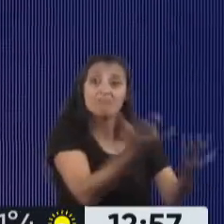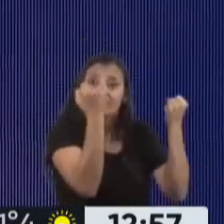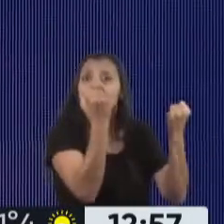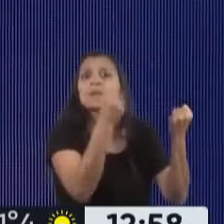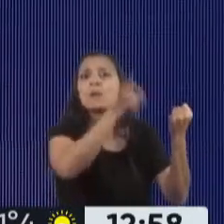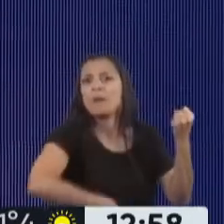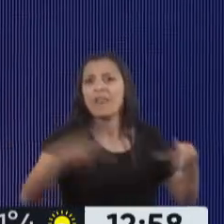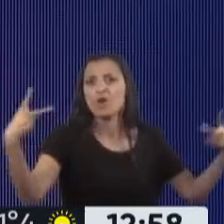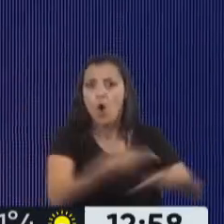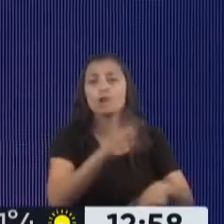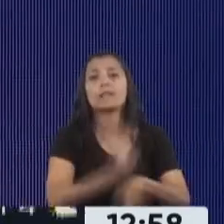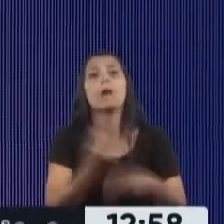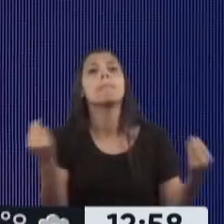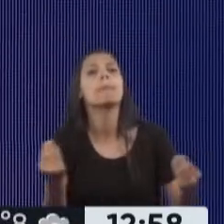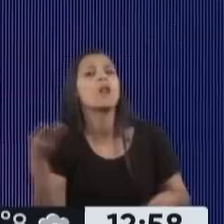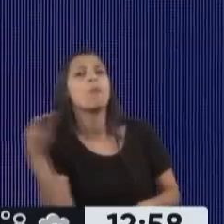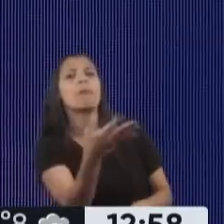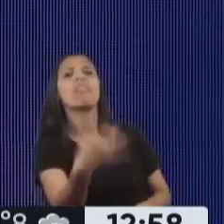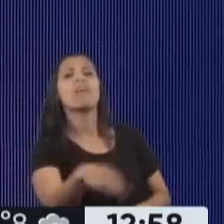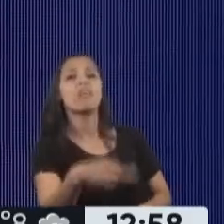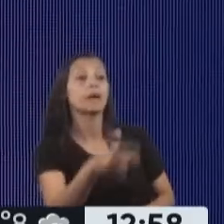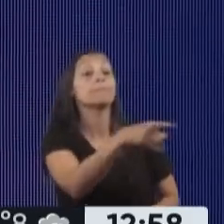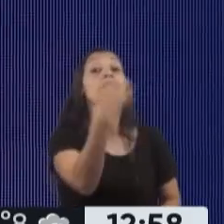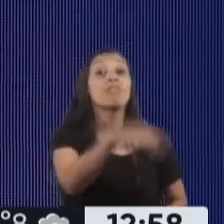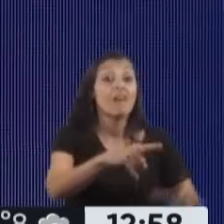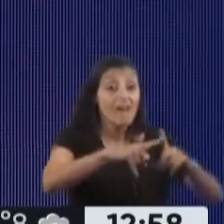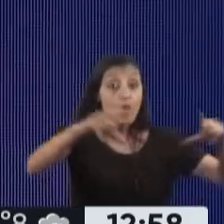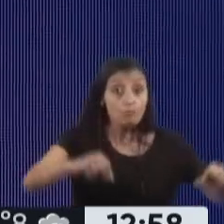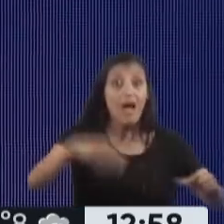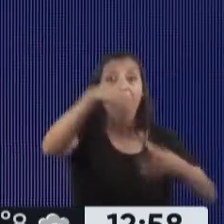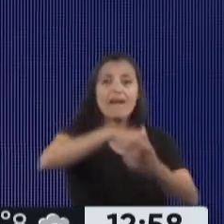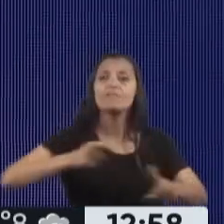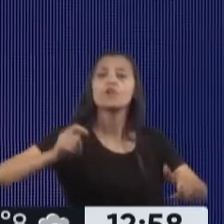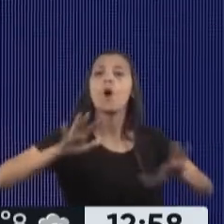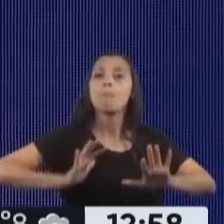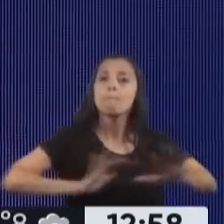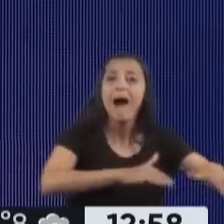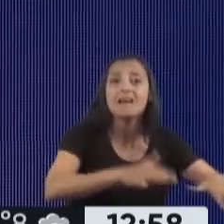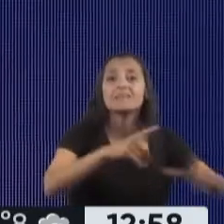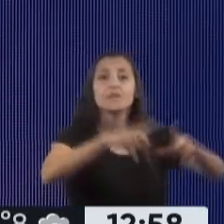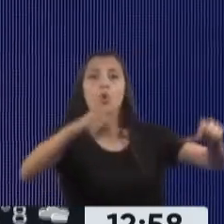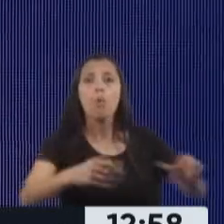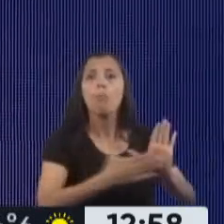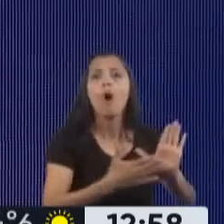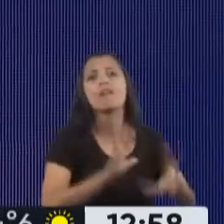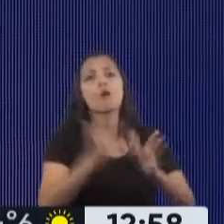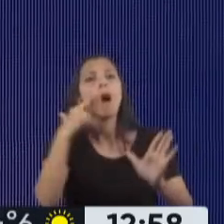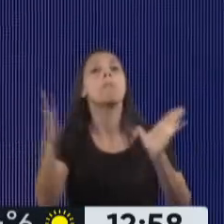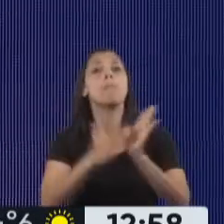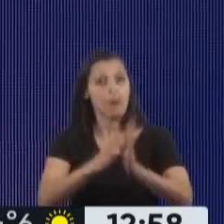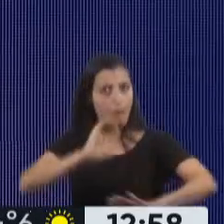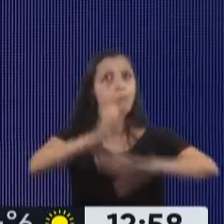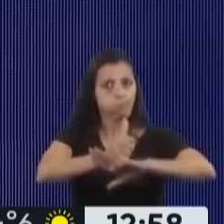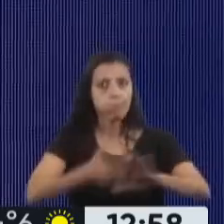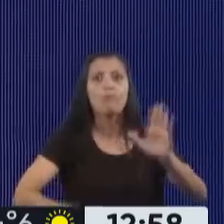prestación? Llevar los cupones que le daban en las marchas, que constara que habían estado en las marchas.